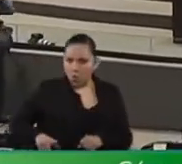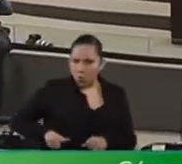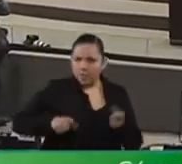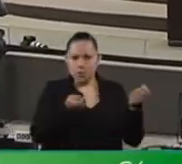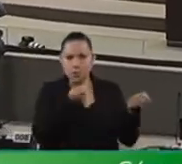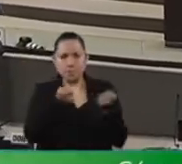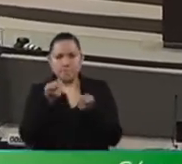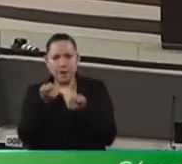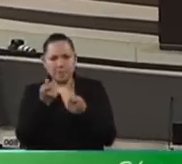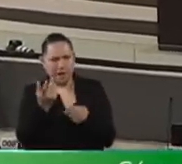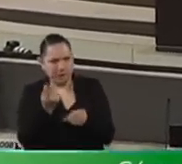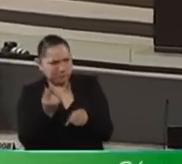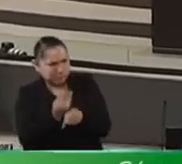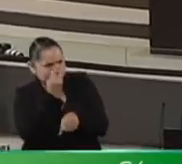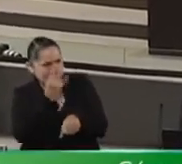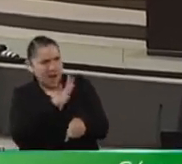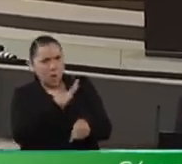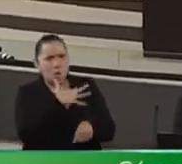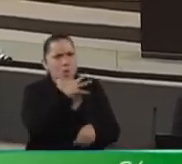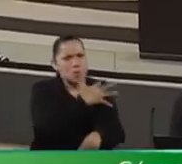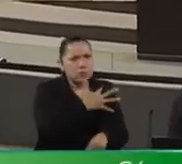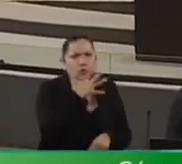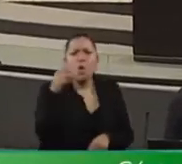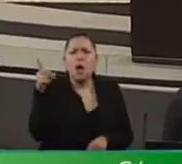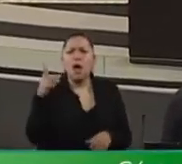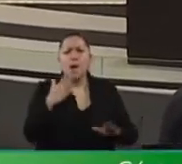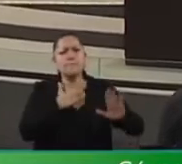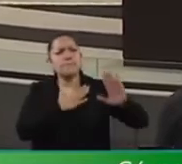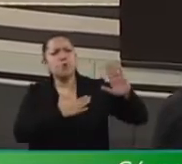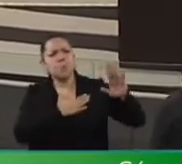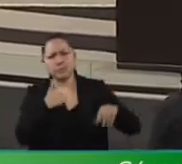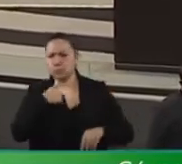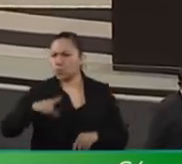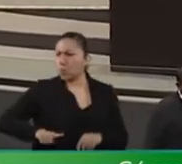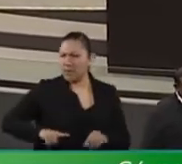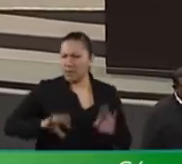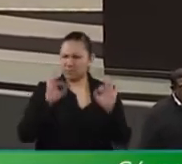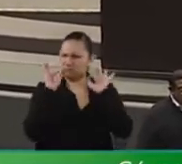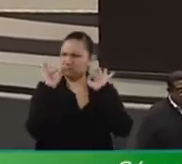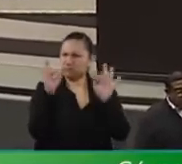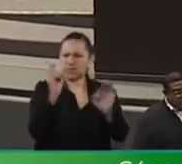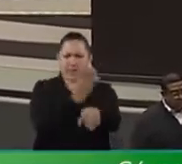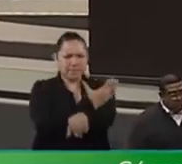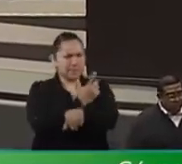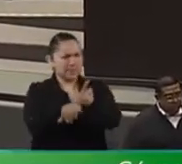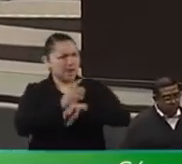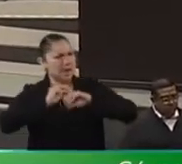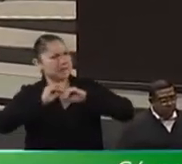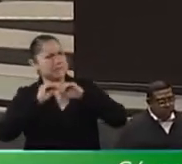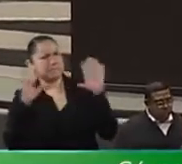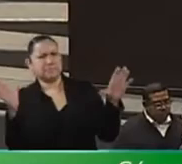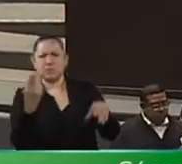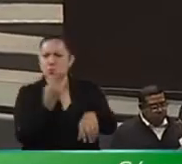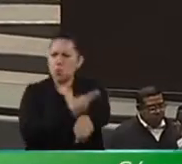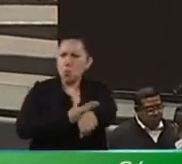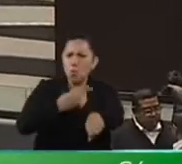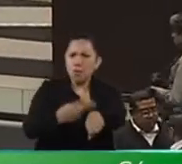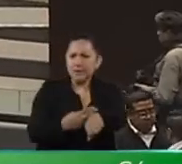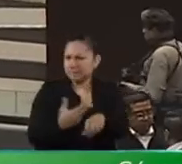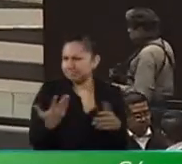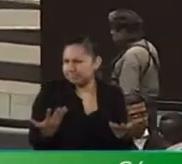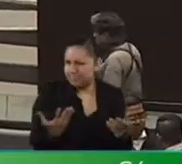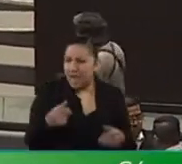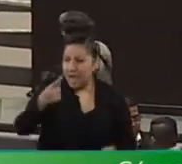más transparente de la historia. Los decretos con los que las mega obras fueron declaradas de